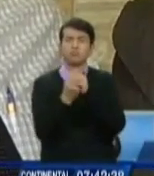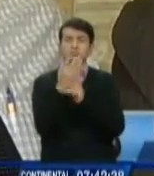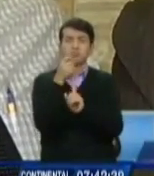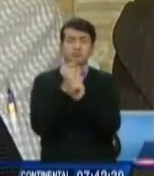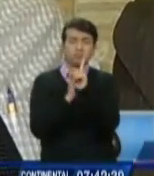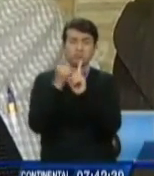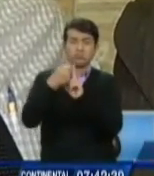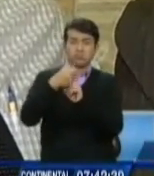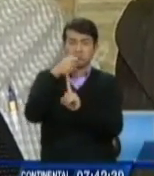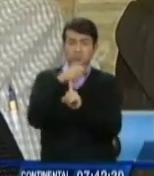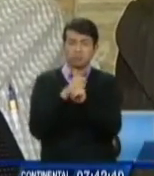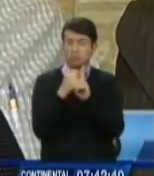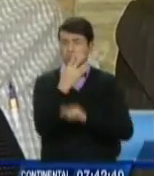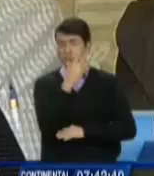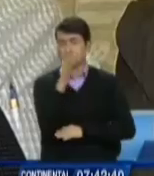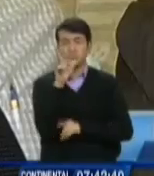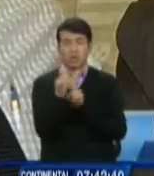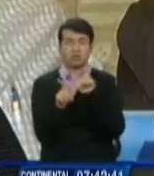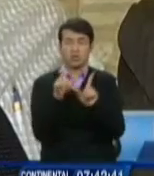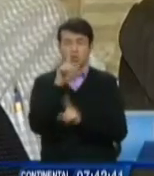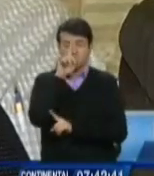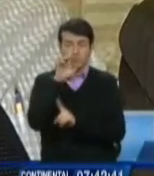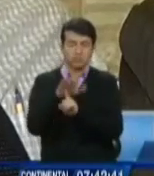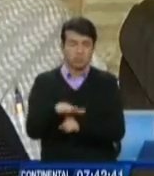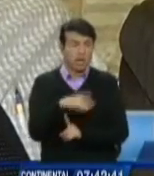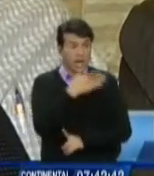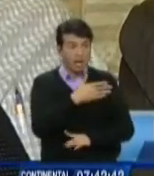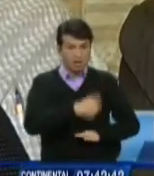Así que él no tiene